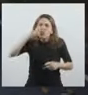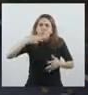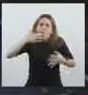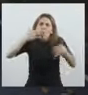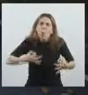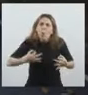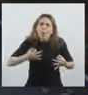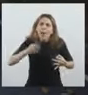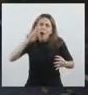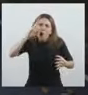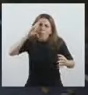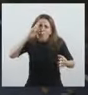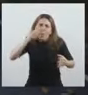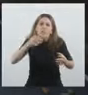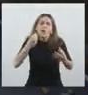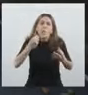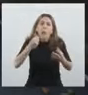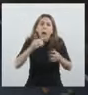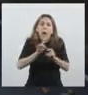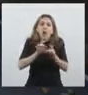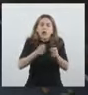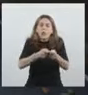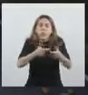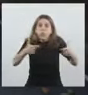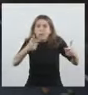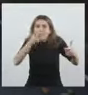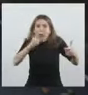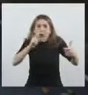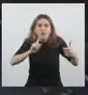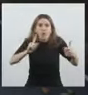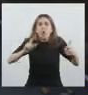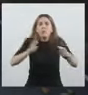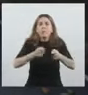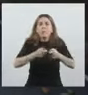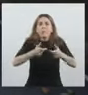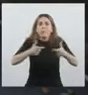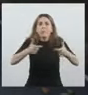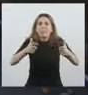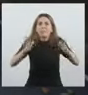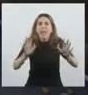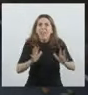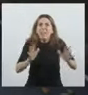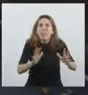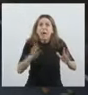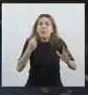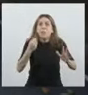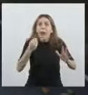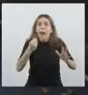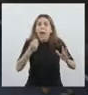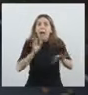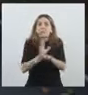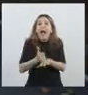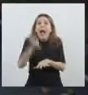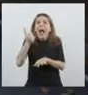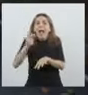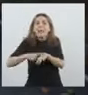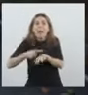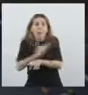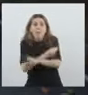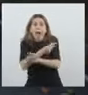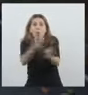para reducir la velocidad del contagio mientras avanzamos con la vacunación. Debemos